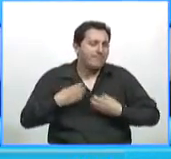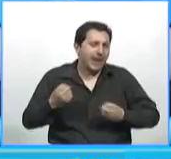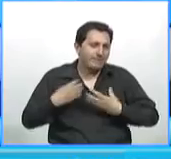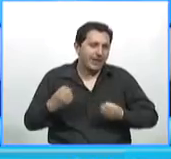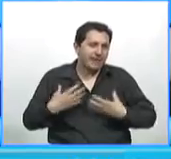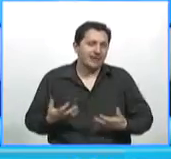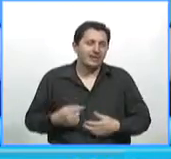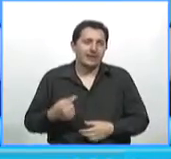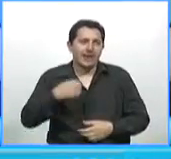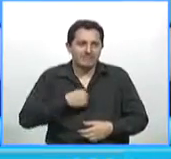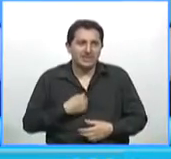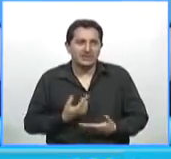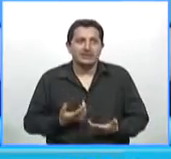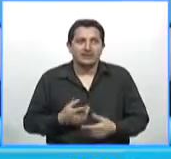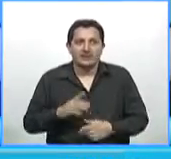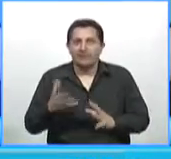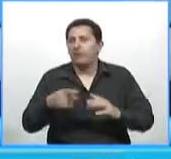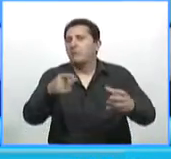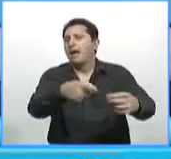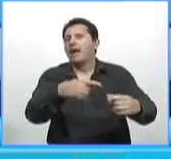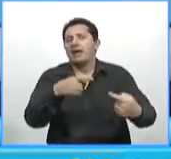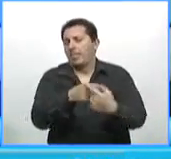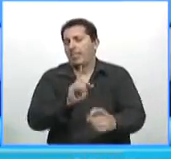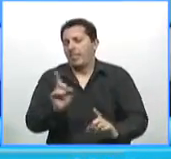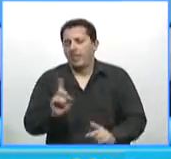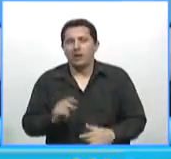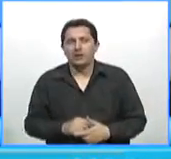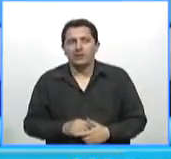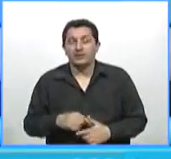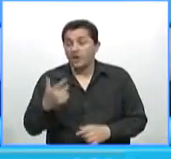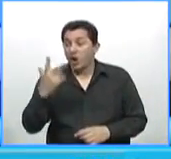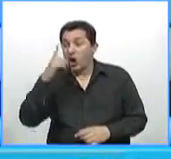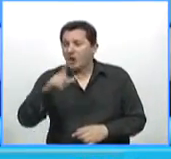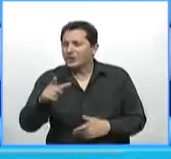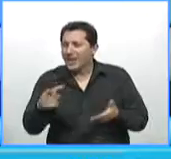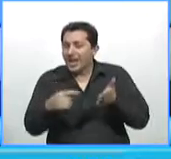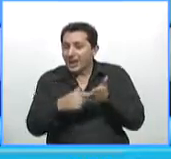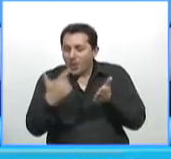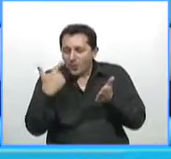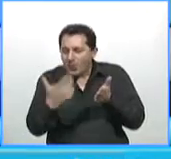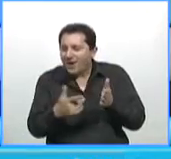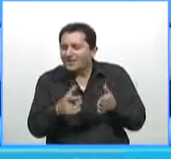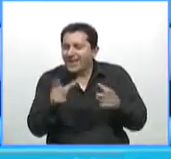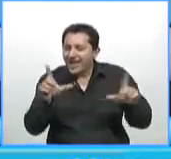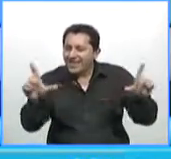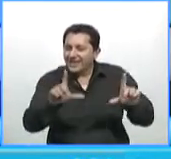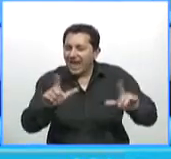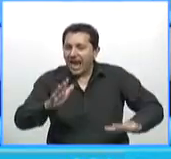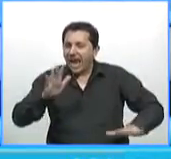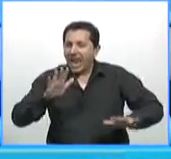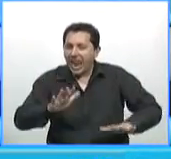Explicando que era hacia mí, digamos, no hacia el rival. Claro. Y cuando llegué al hotel me lo mostraban en cámara lenta, porque aparte